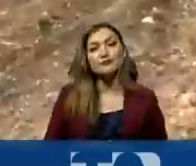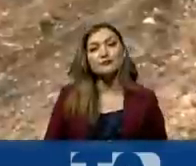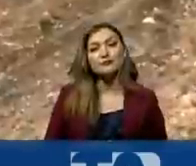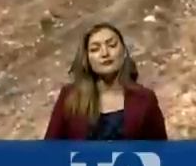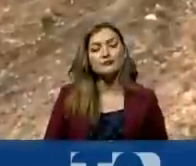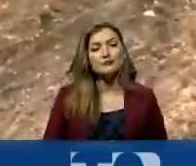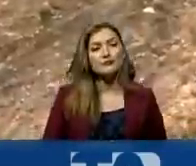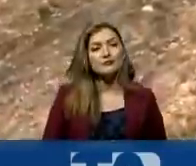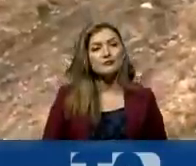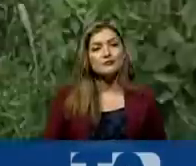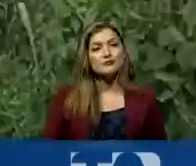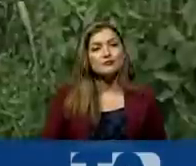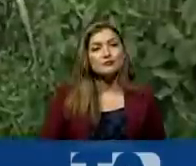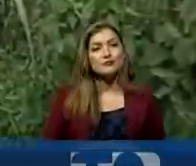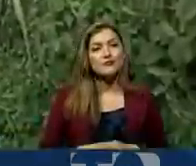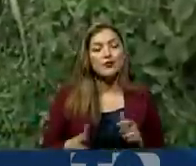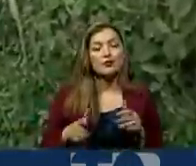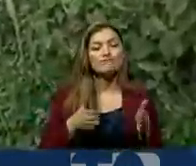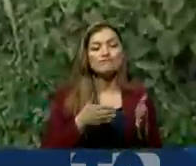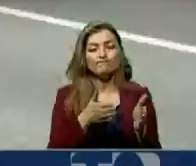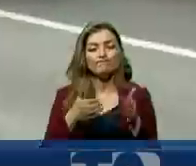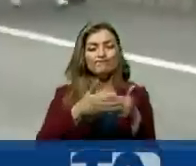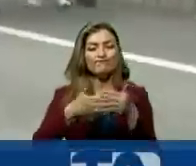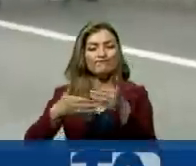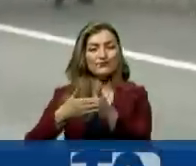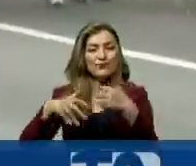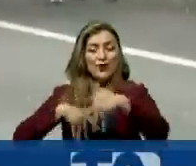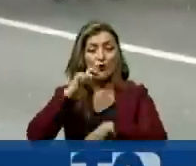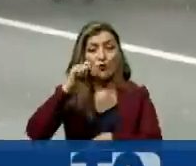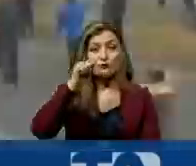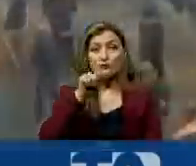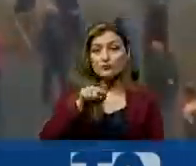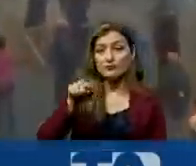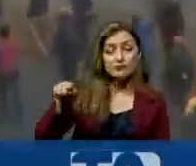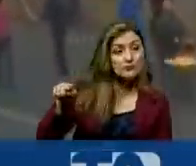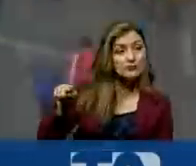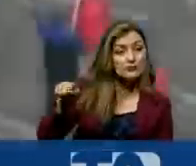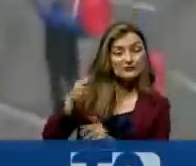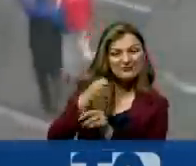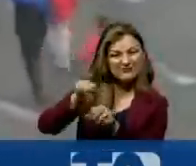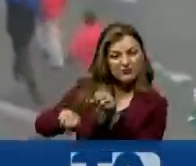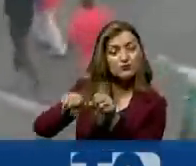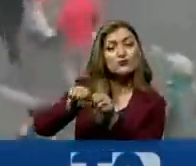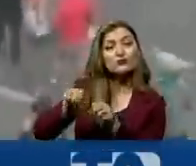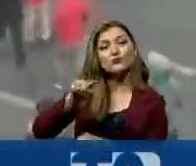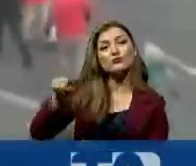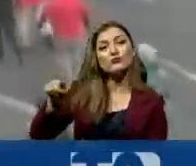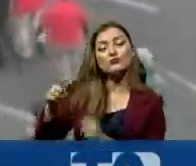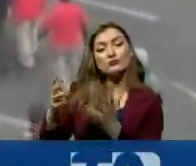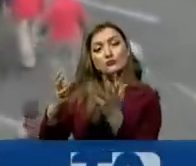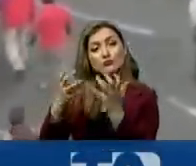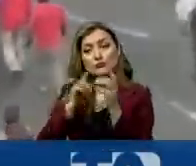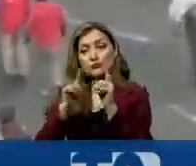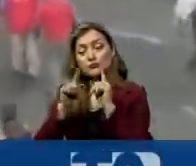que han protagonizado los hechos que ustedes mencionaba el inicio estos hechos vandálicos no tienen la intención de dialogar